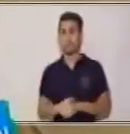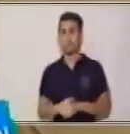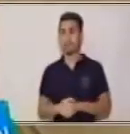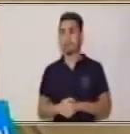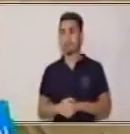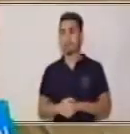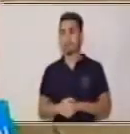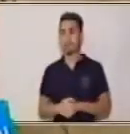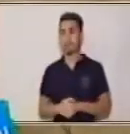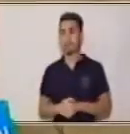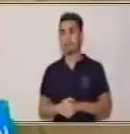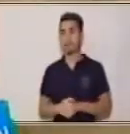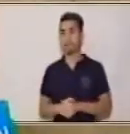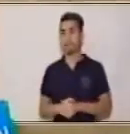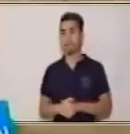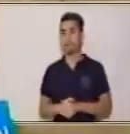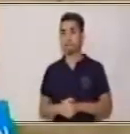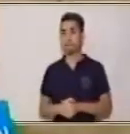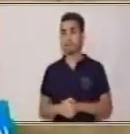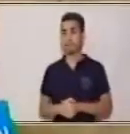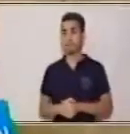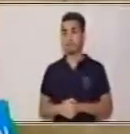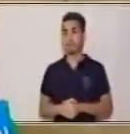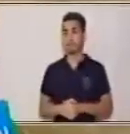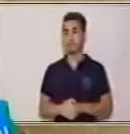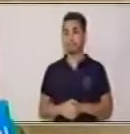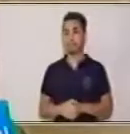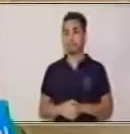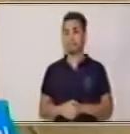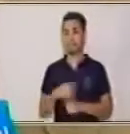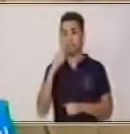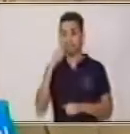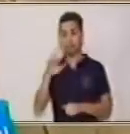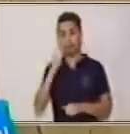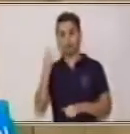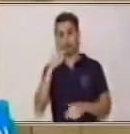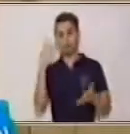da cuenta, vamos a hacerlo con otro color.